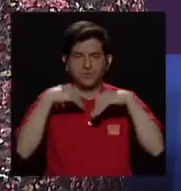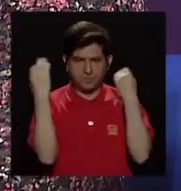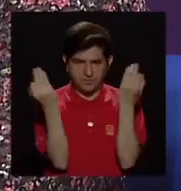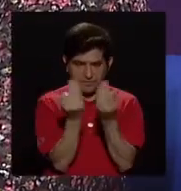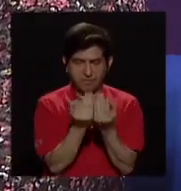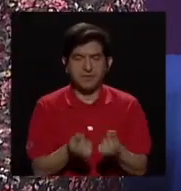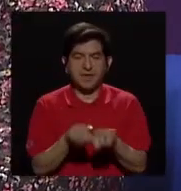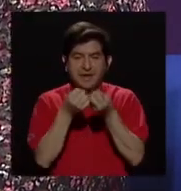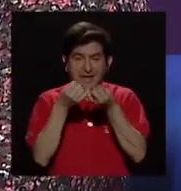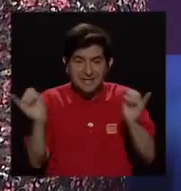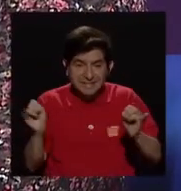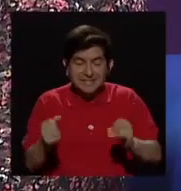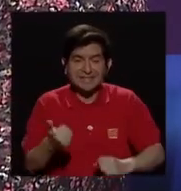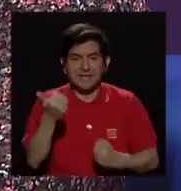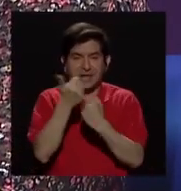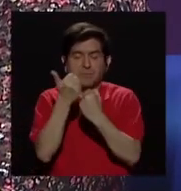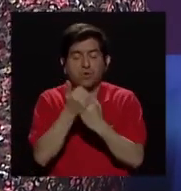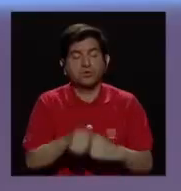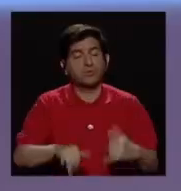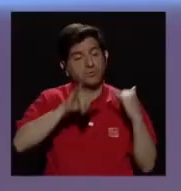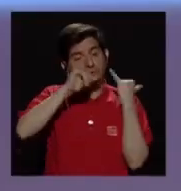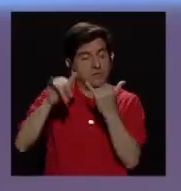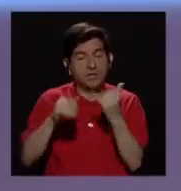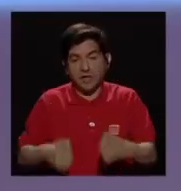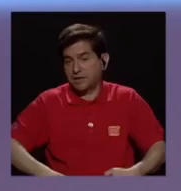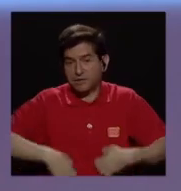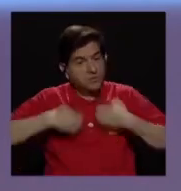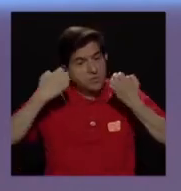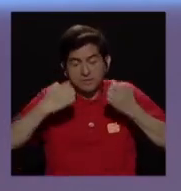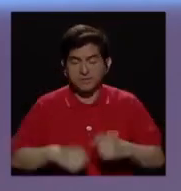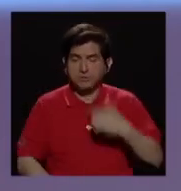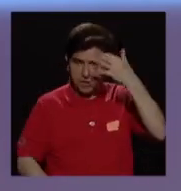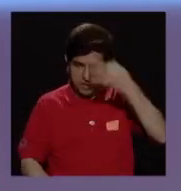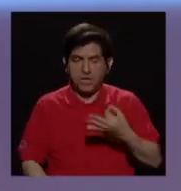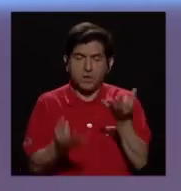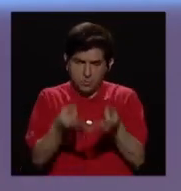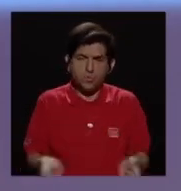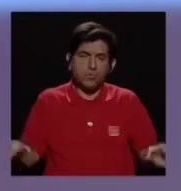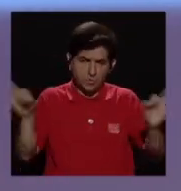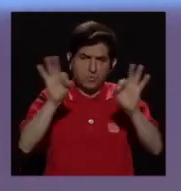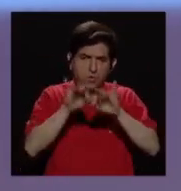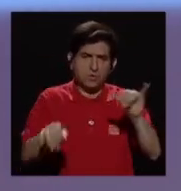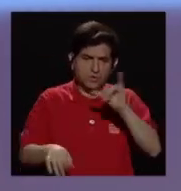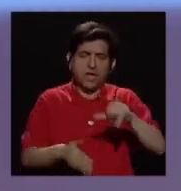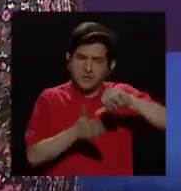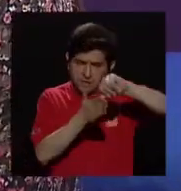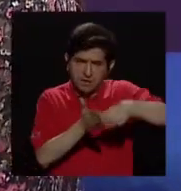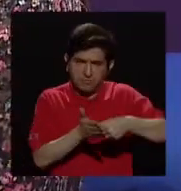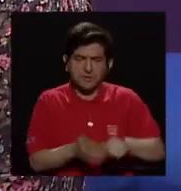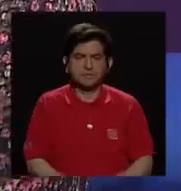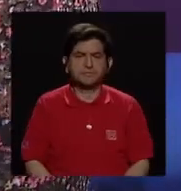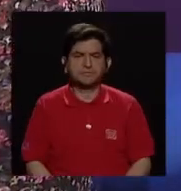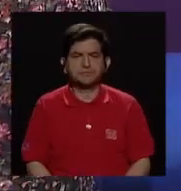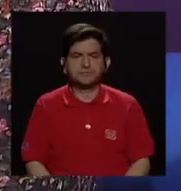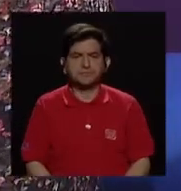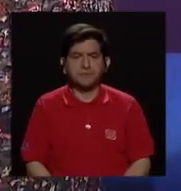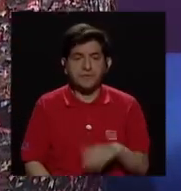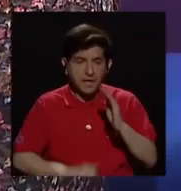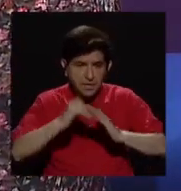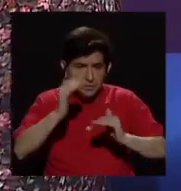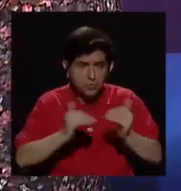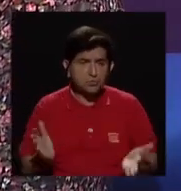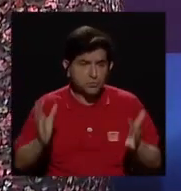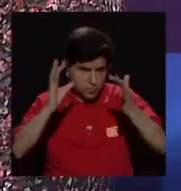si no hay apoyo familiar, pues la denuncia de que no hay apoyo familiar, que creo que es importante también recalcar. Sí, una construcción en conjunto,